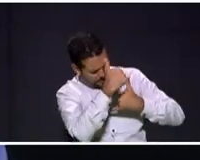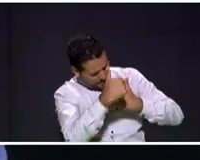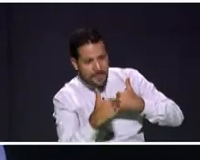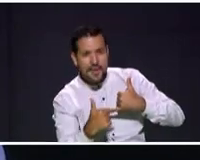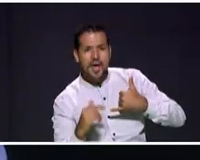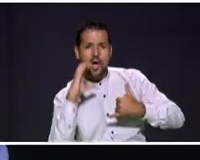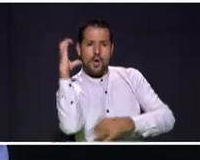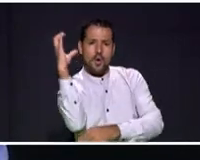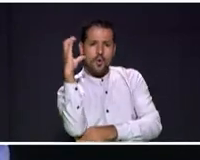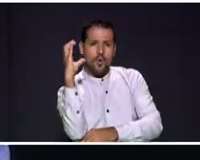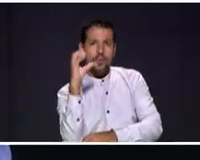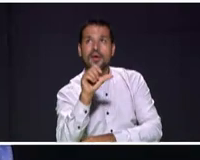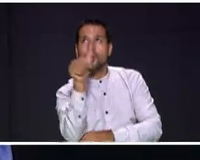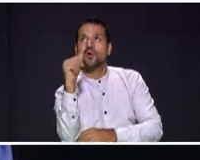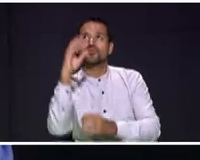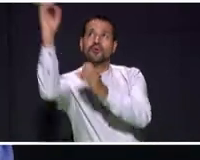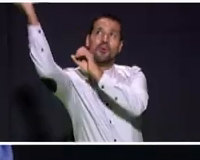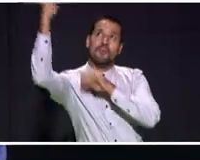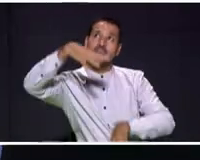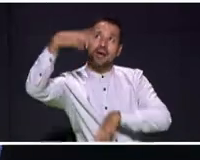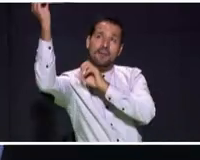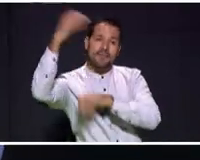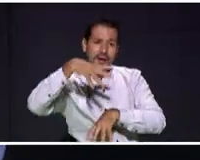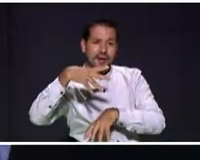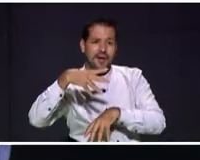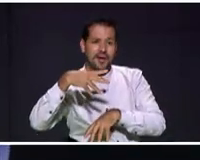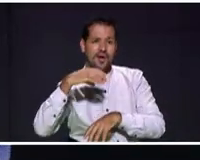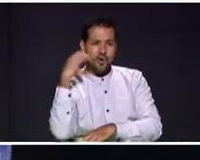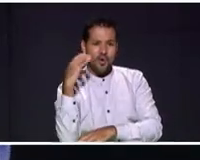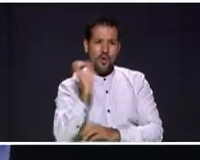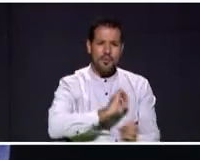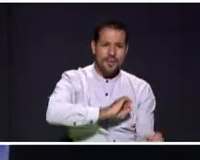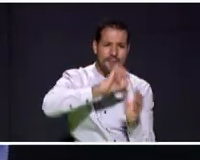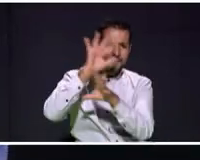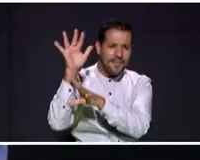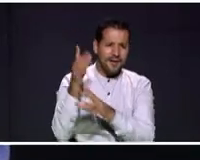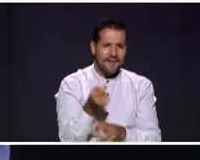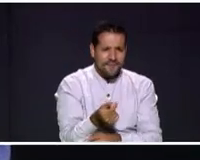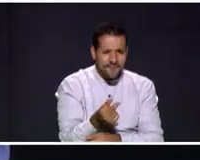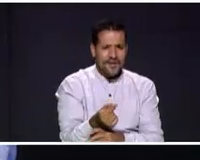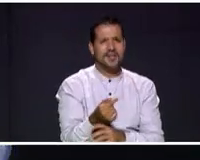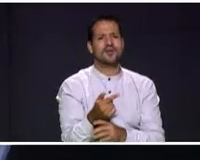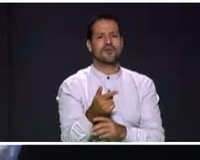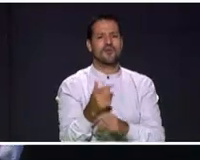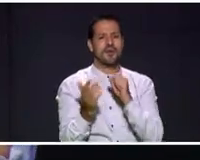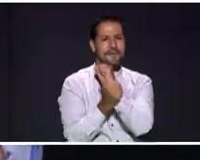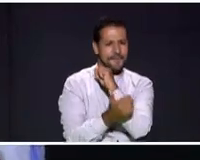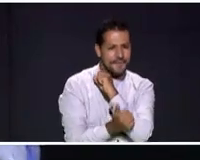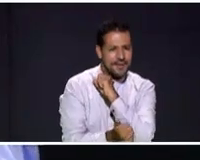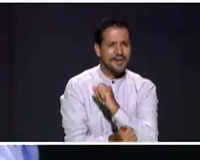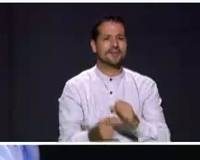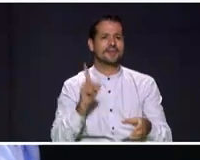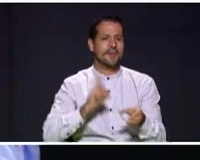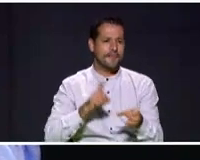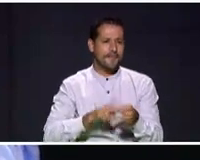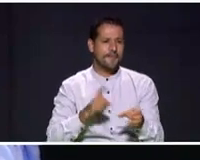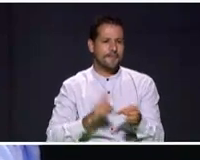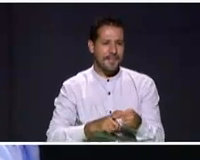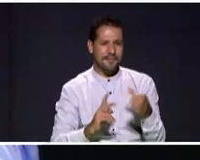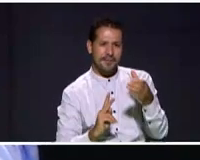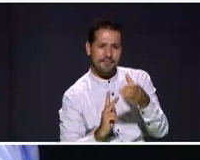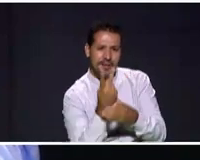produce en otros países antioquia está importando frijol maíz arroz papa hortalizas esto